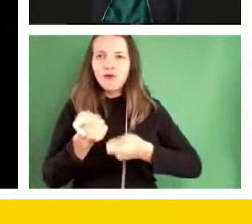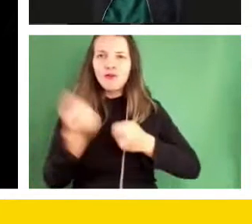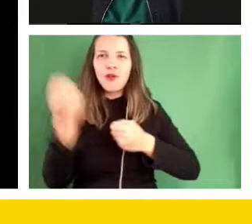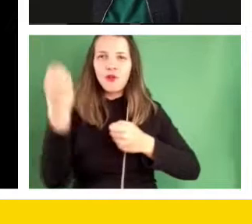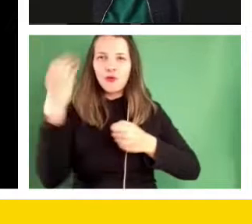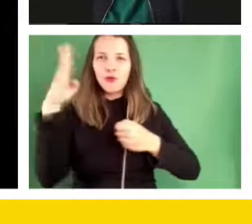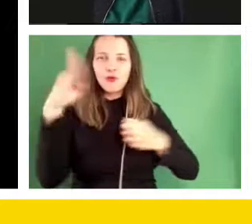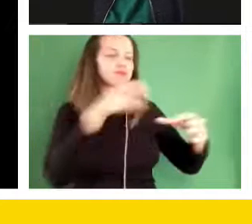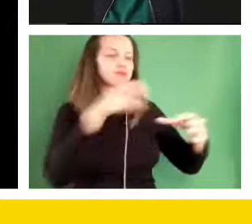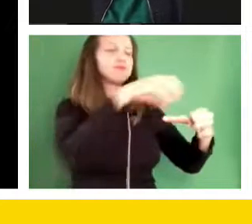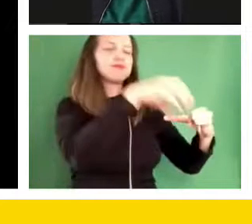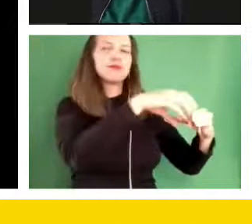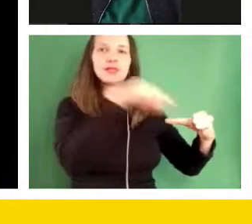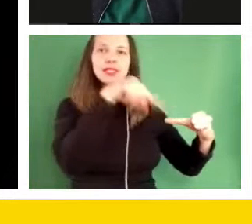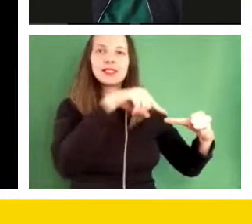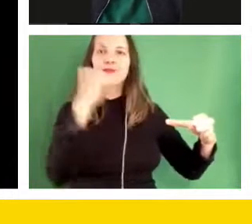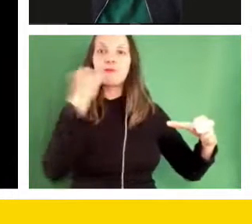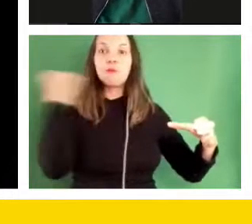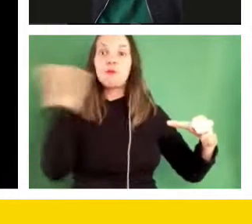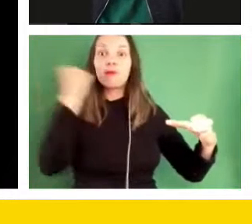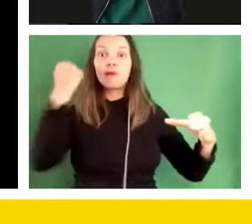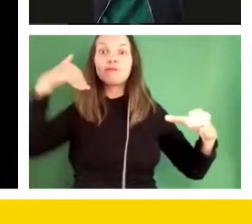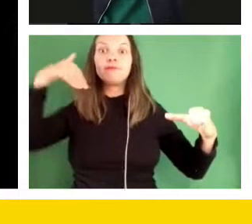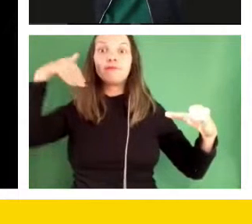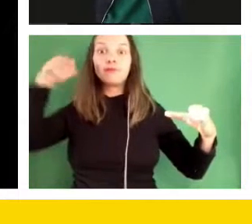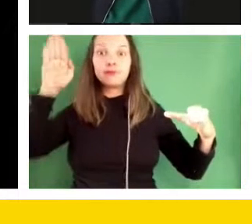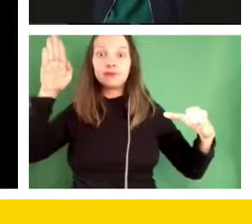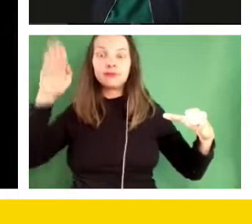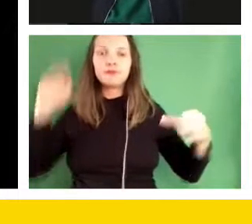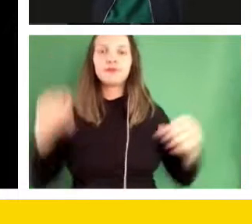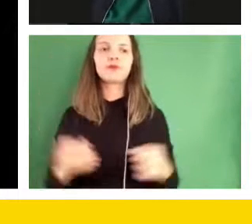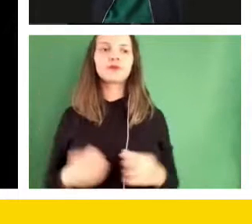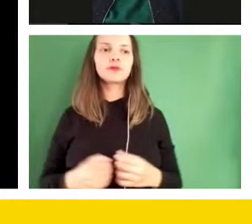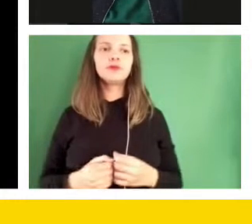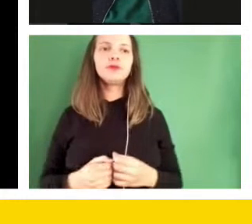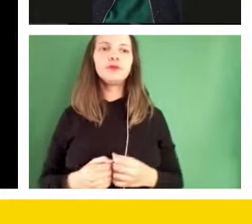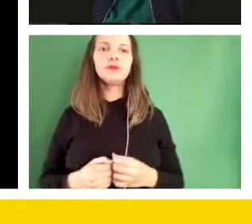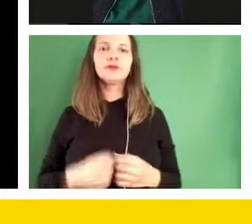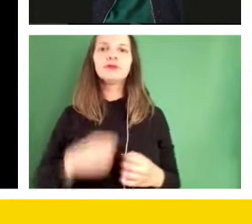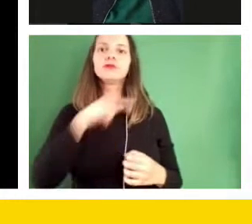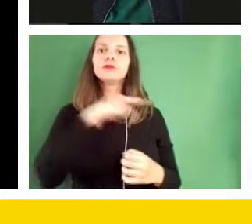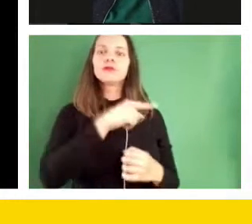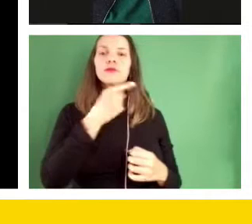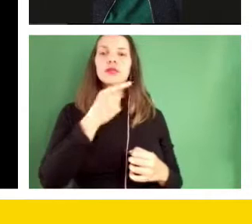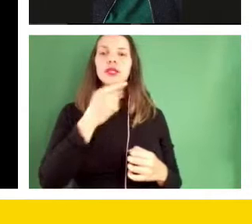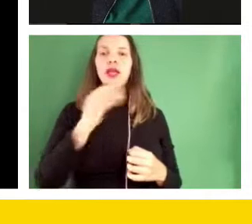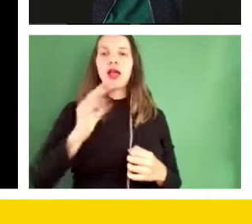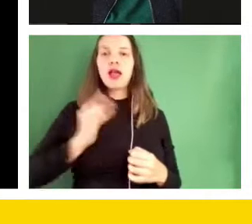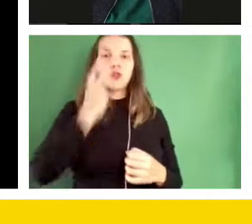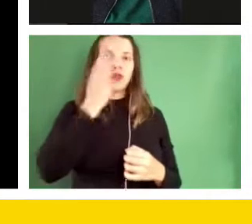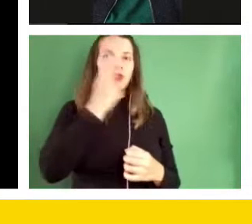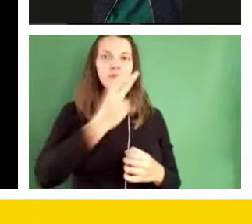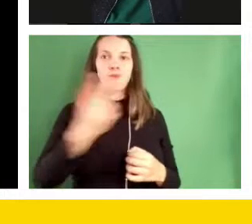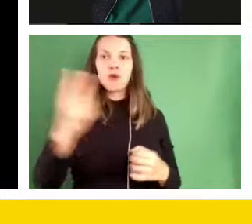hacer un trabajo de levantamiento de información sobre